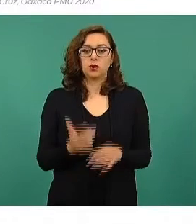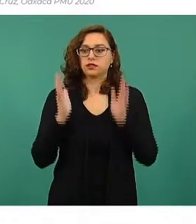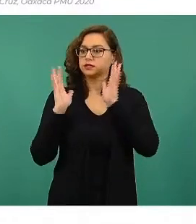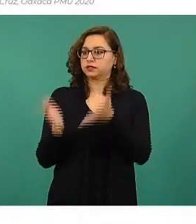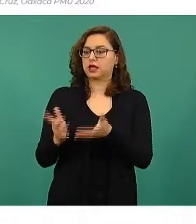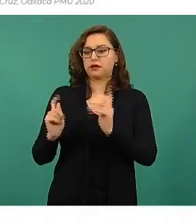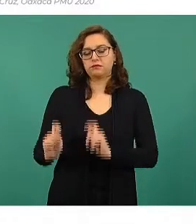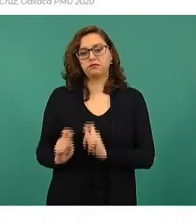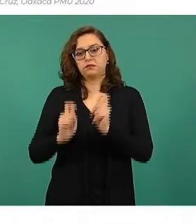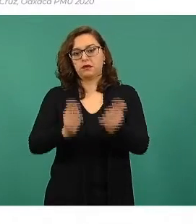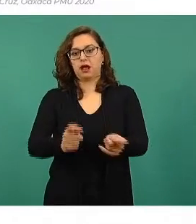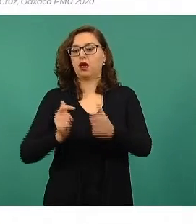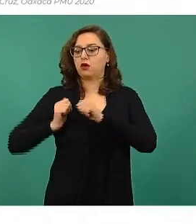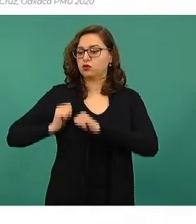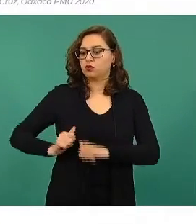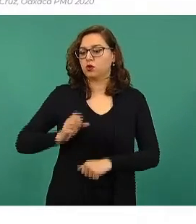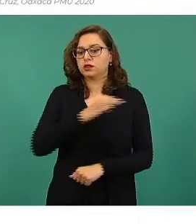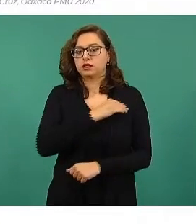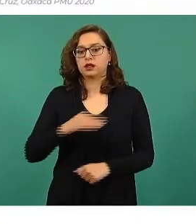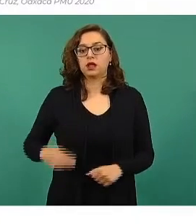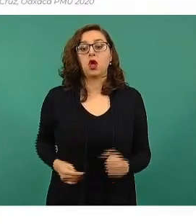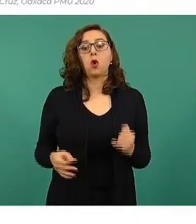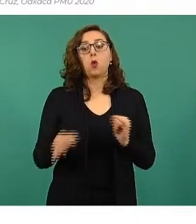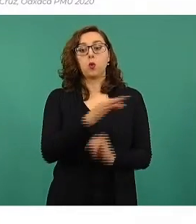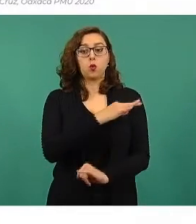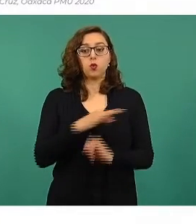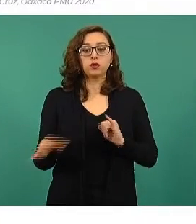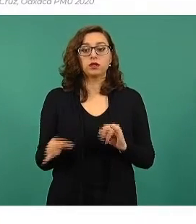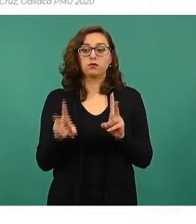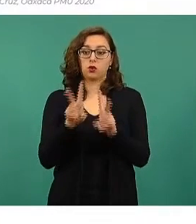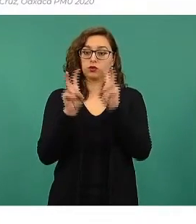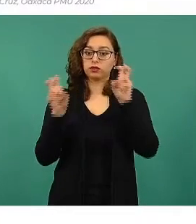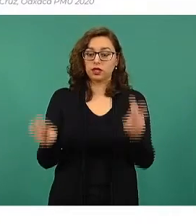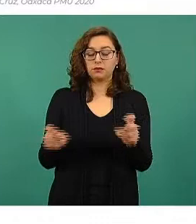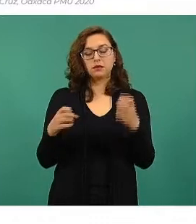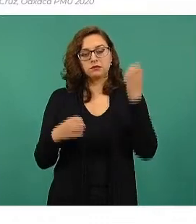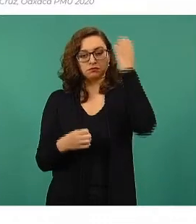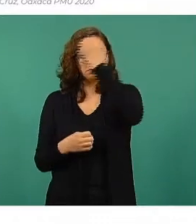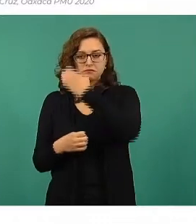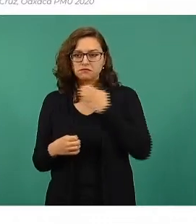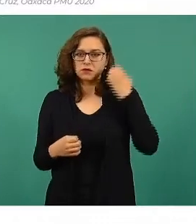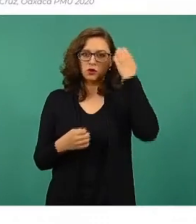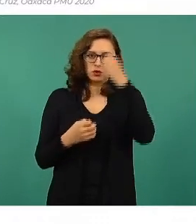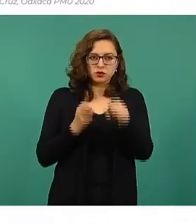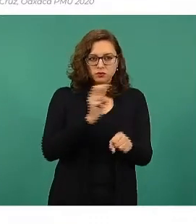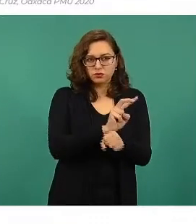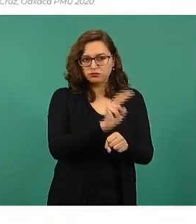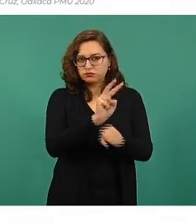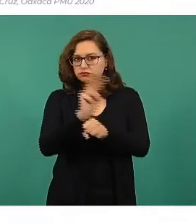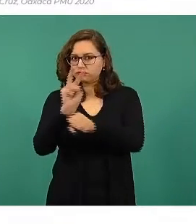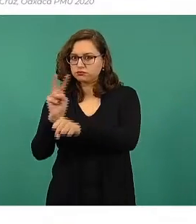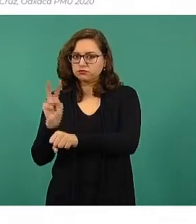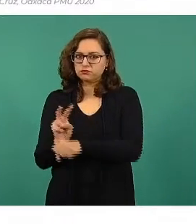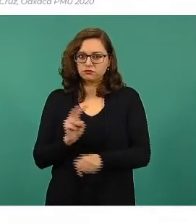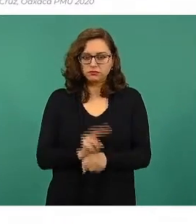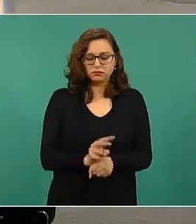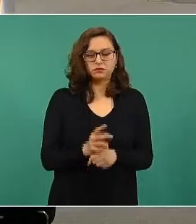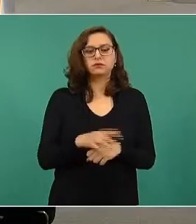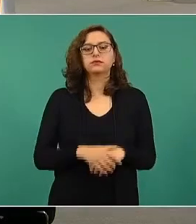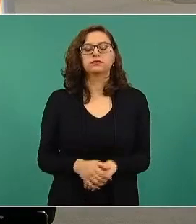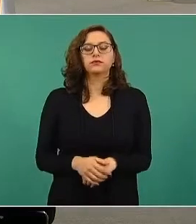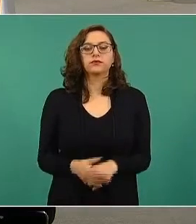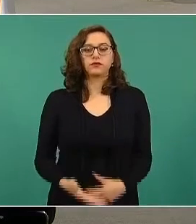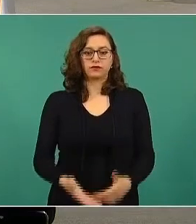que es uno de los puntos más importantes del programa, lo que corresponde al tema de la evaluación, seguimiento y activación de los espacios. Siguiente